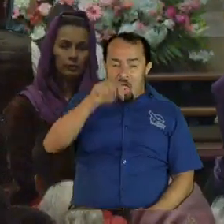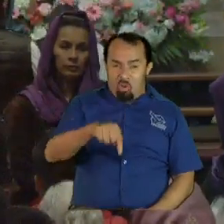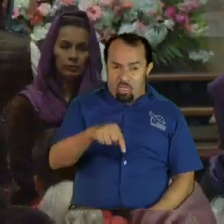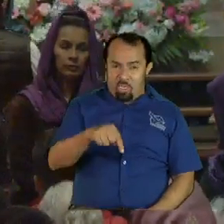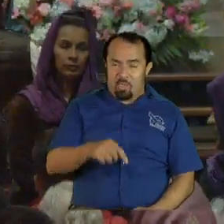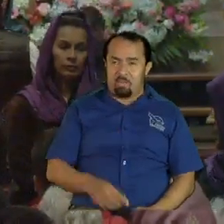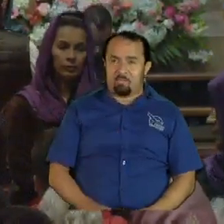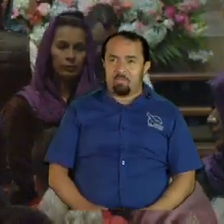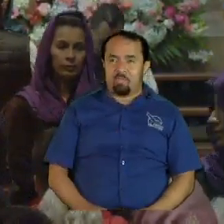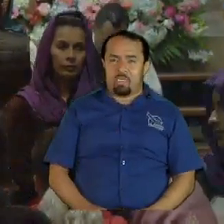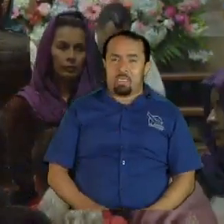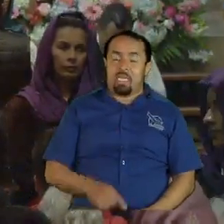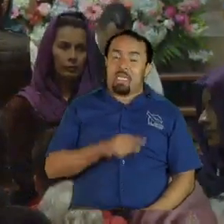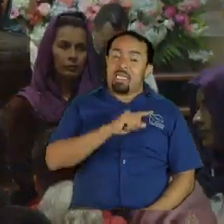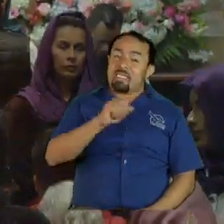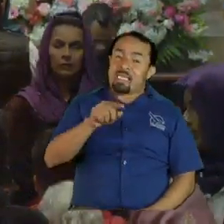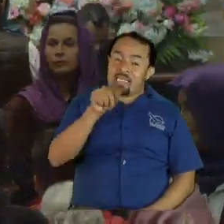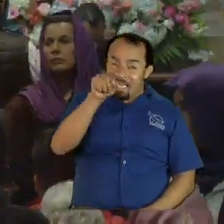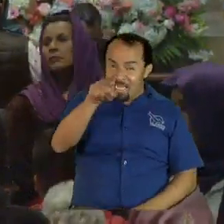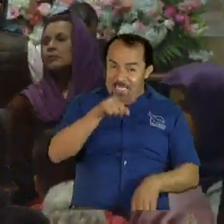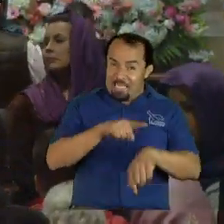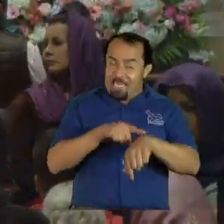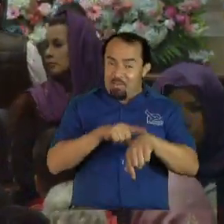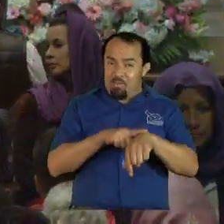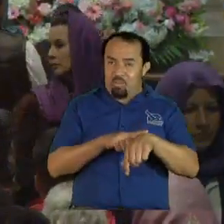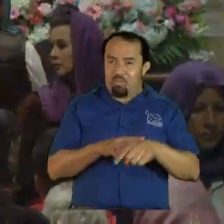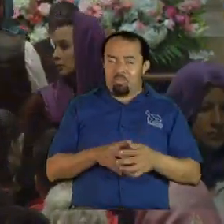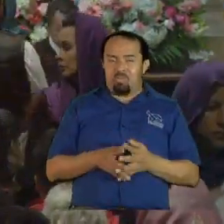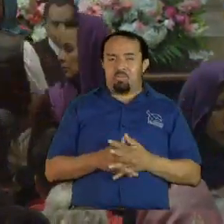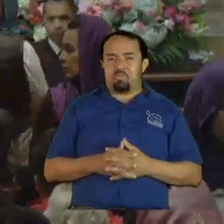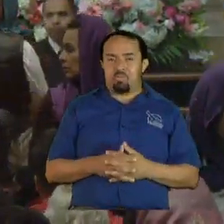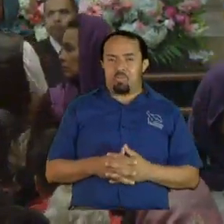estás en esa faceta.